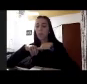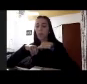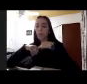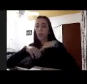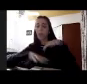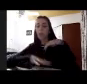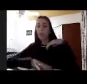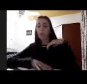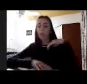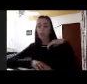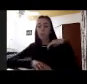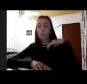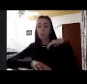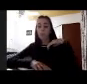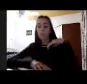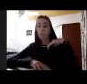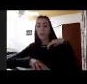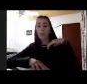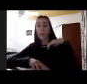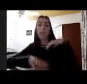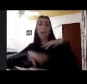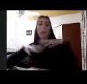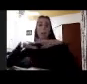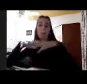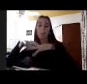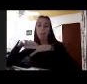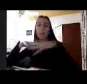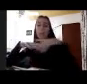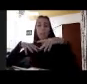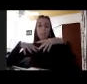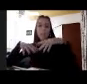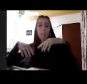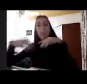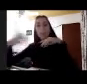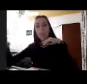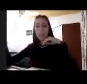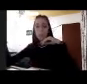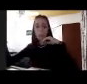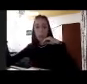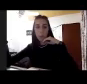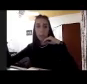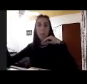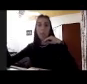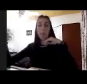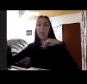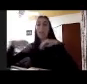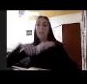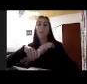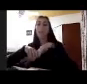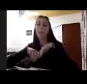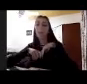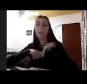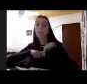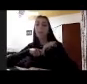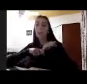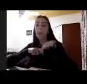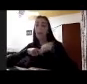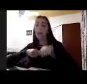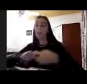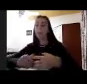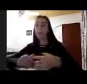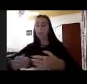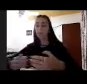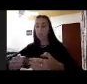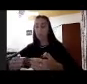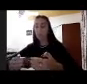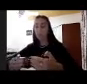servicios. eh, entonces, ¿qué implica un antes y un después en torno a la pandemia? Quizás la pandemia no marca